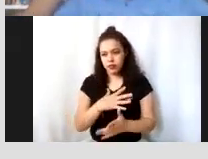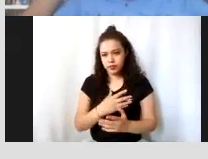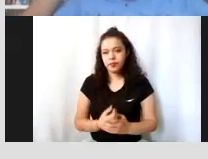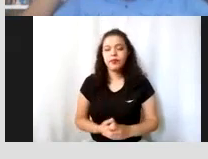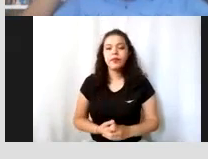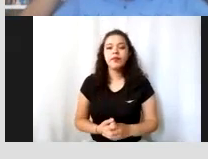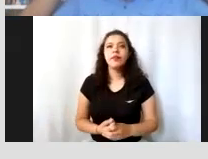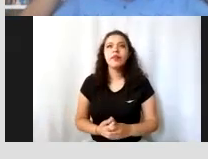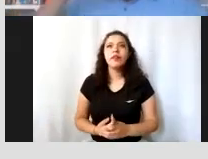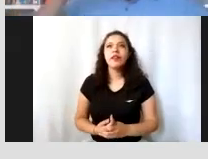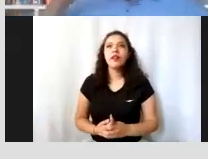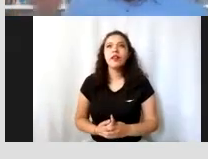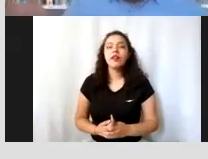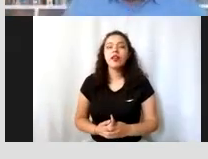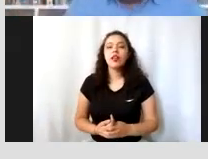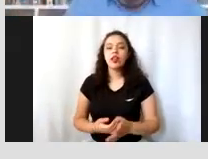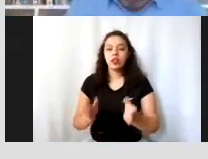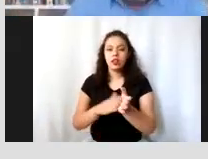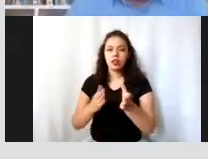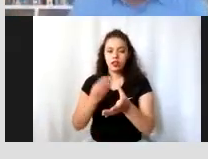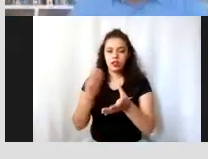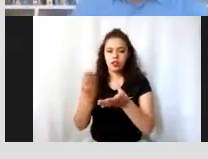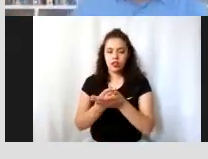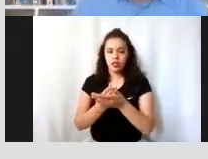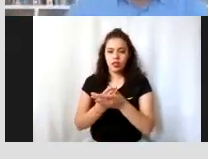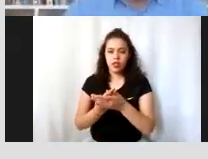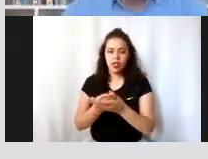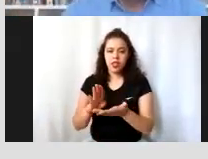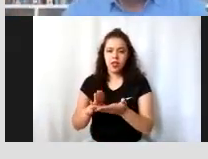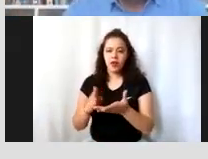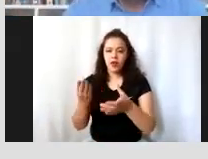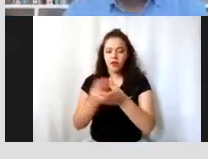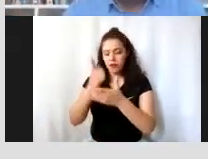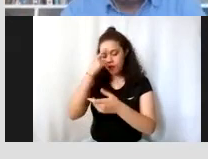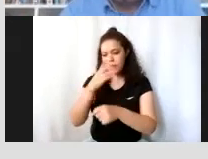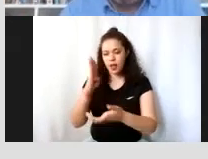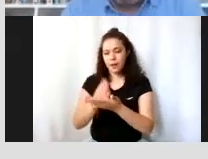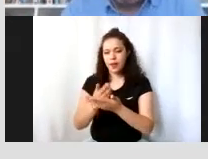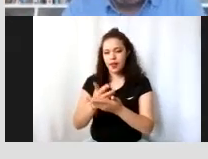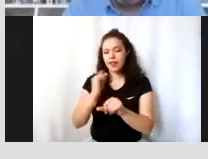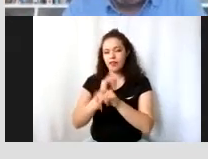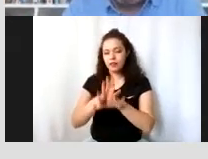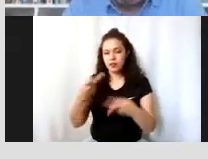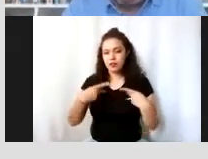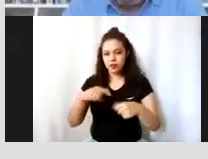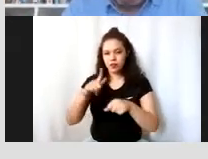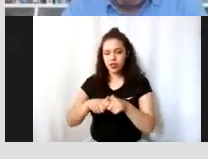Un folder beige. Bien, el folder no es un dato personal, es un elemento para contener